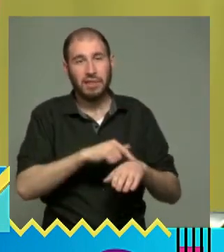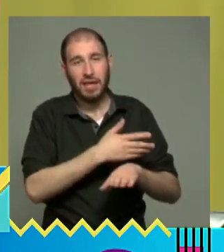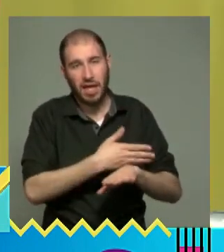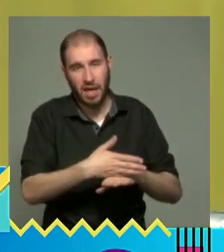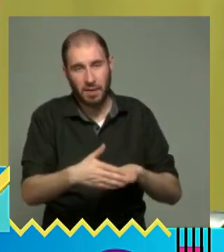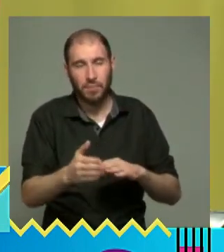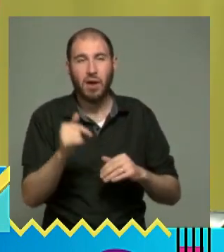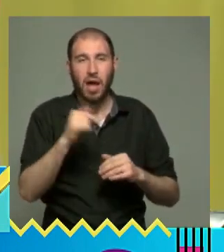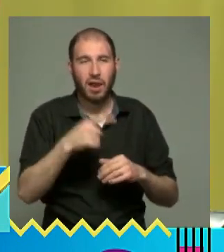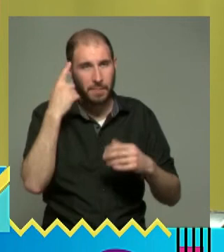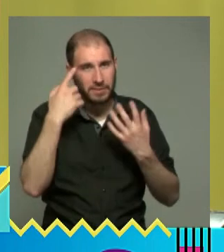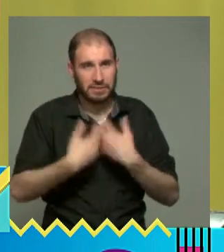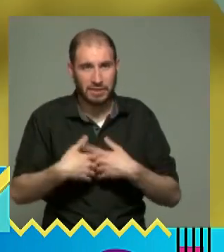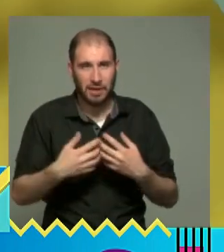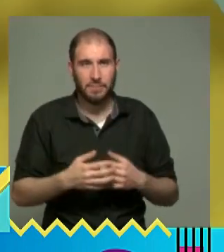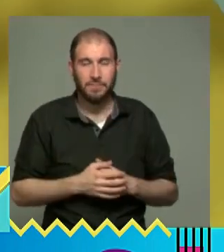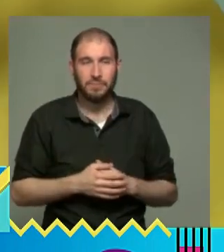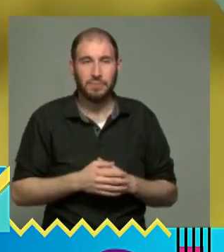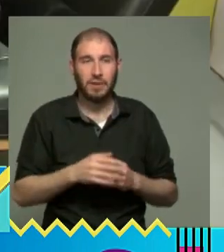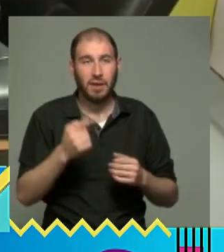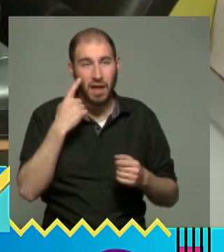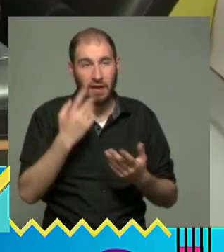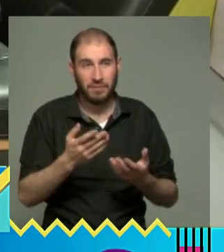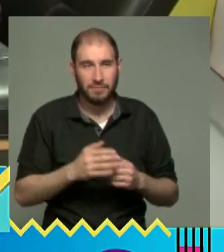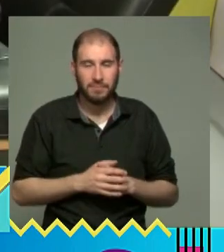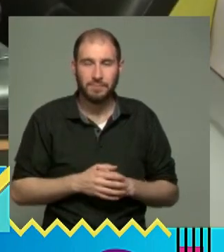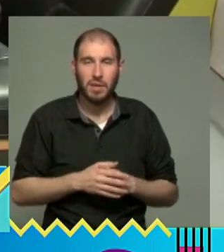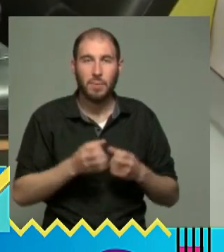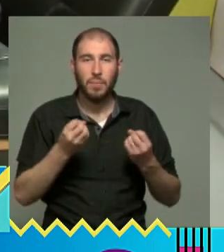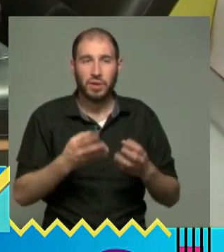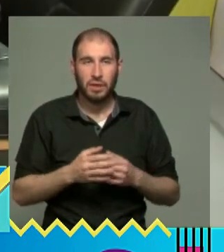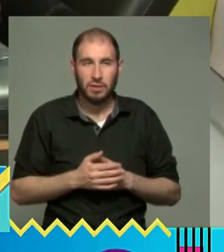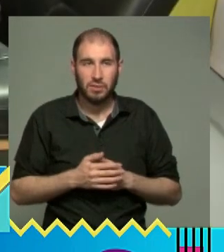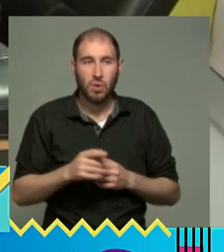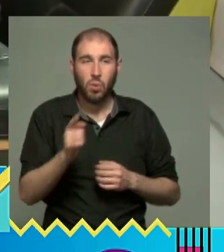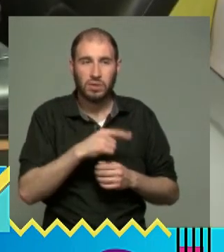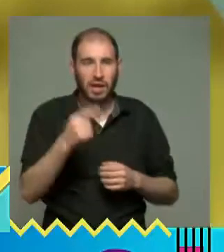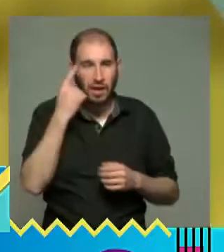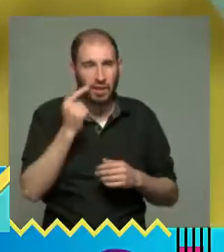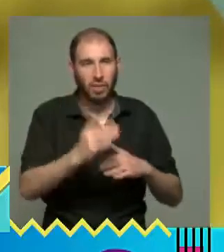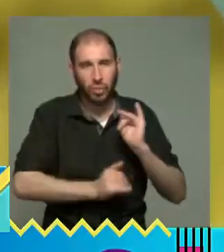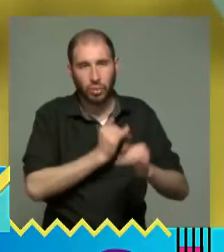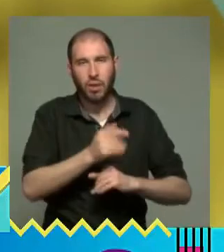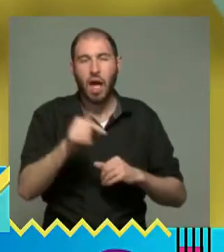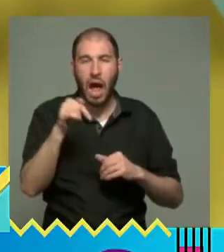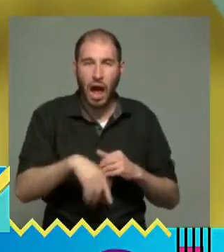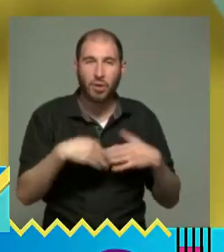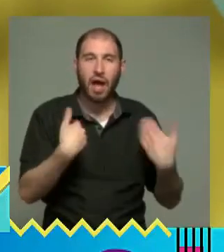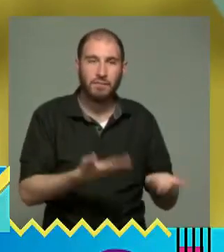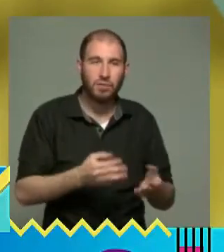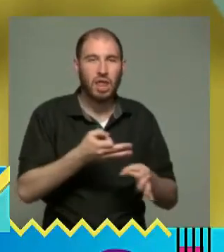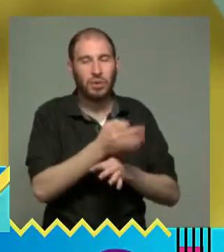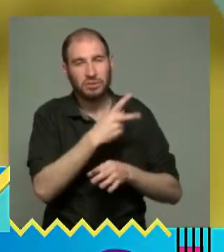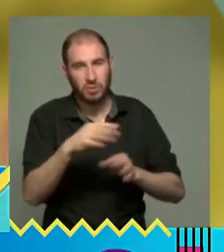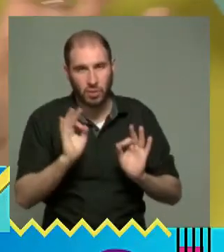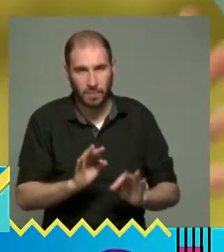puede han ido ahora mejorar si yo lo pensando... legalizo. Mira, y Va a cómo, mejorar a ver, si lo claramente, legalizas. porque La a ver, estadística no lo ustedes dice. van pensando y decís, bueno, ahora estamos a favor de la educación